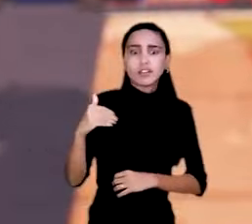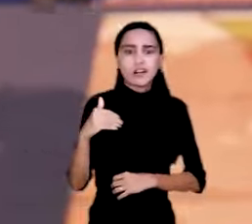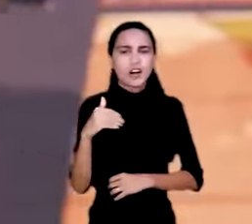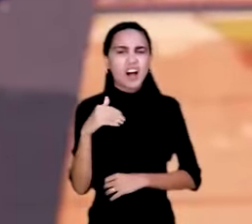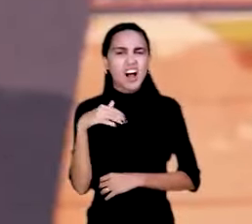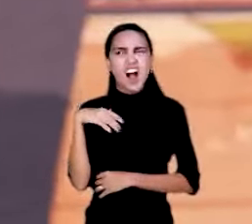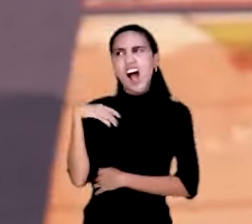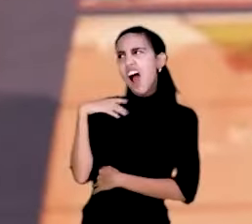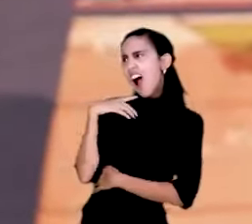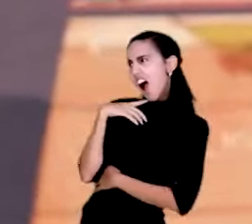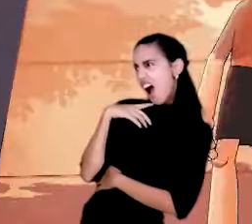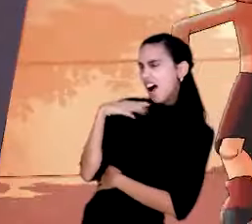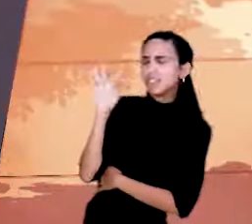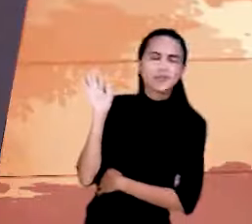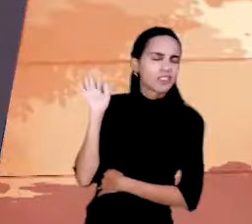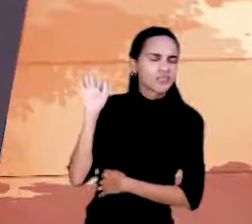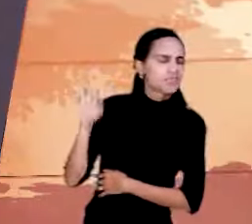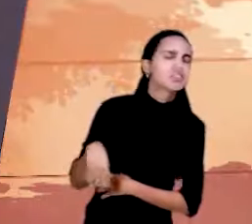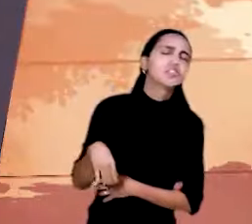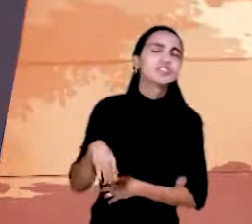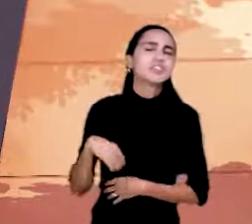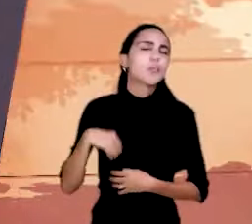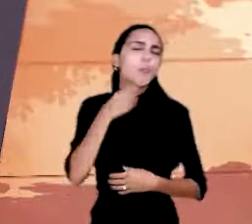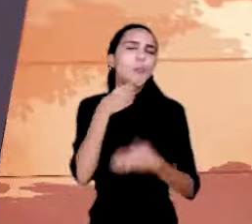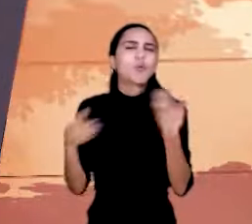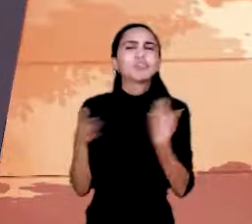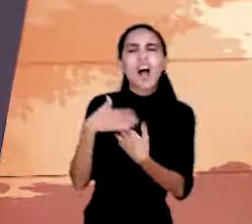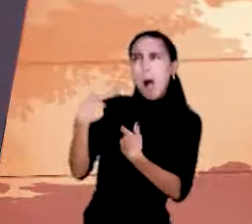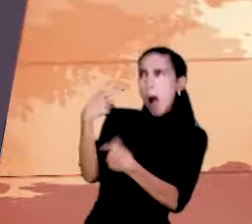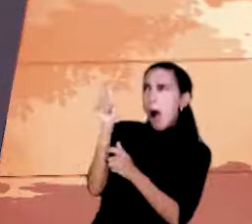Ah, vamos a inventar otra cosa. Ya no me interesa el papalote.